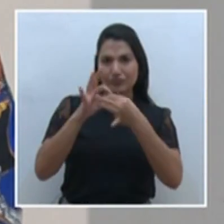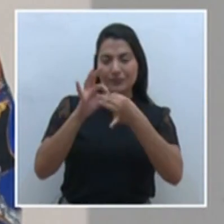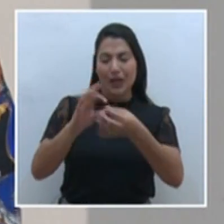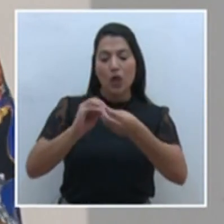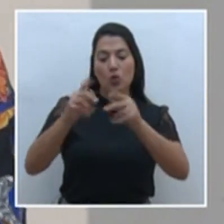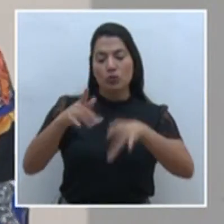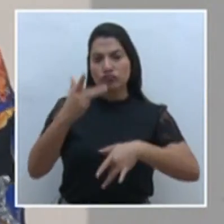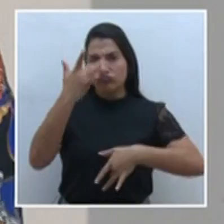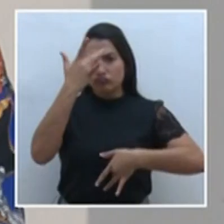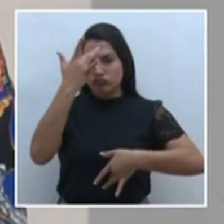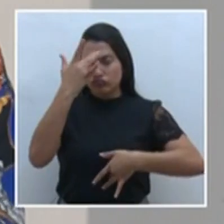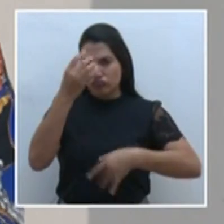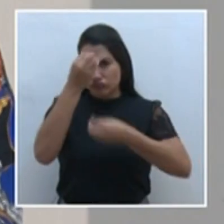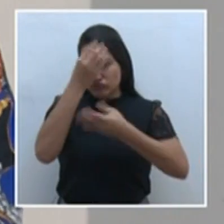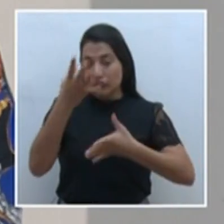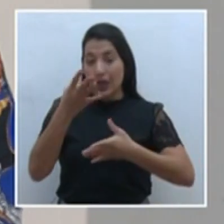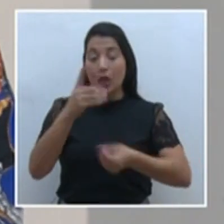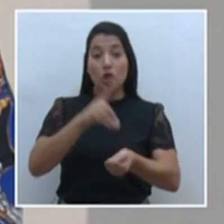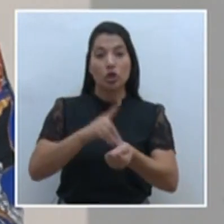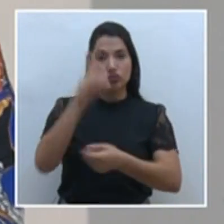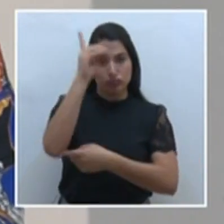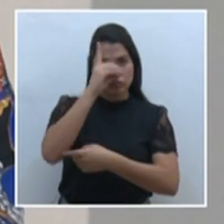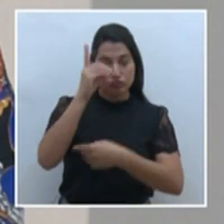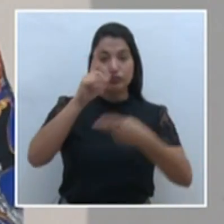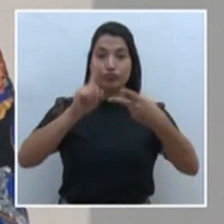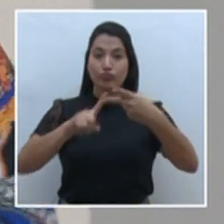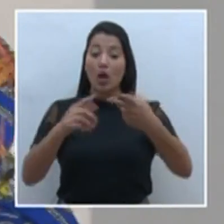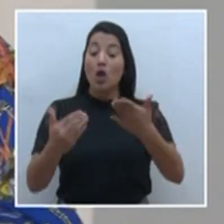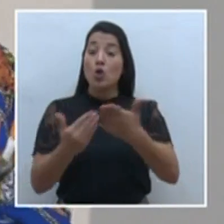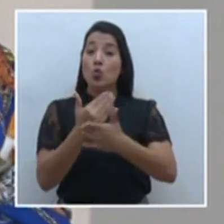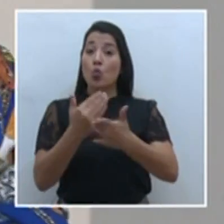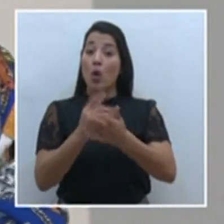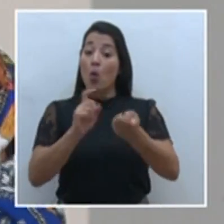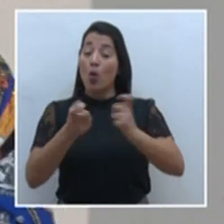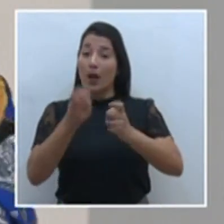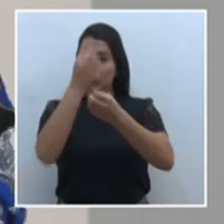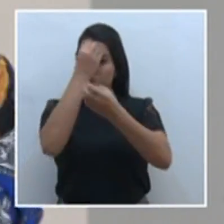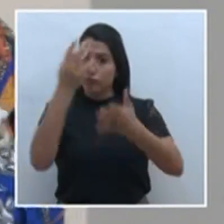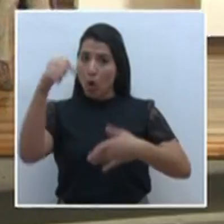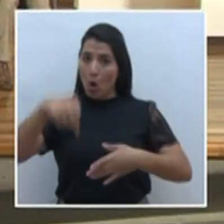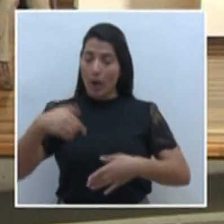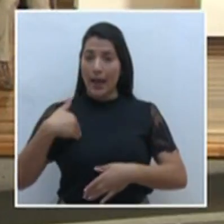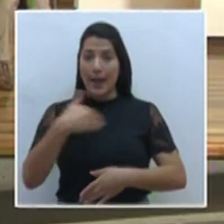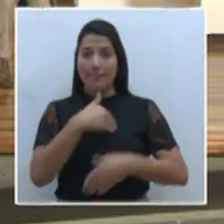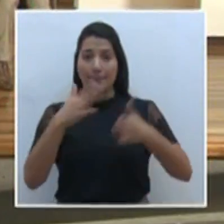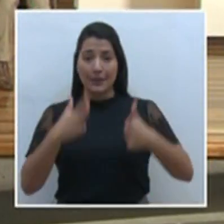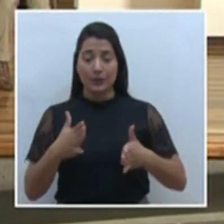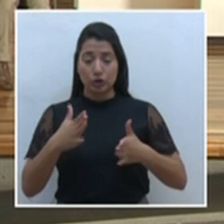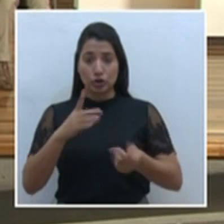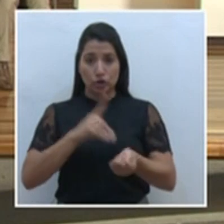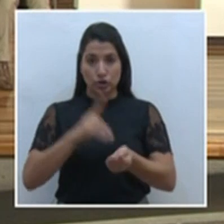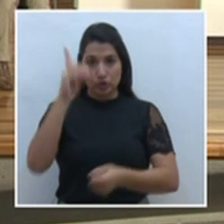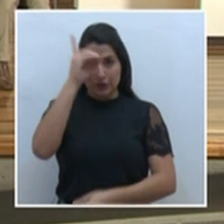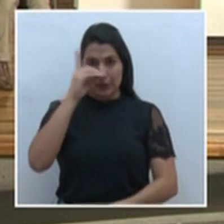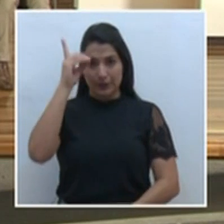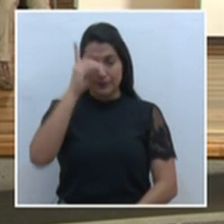doctor Salas y además una serie de medidas que estaría anunciando hoy el ministro Salas.